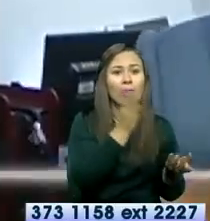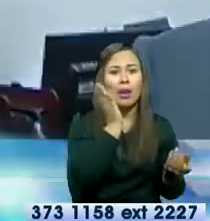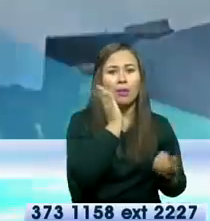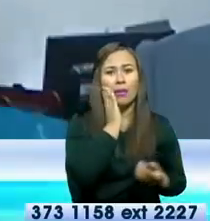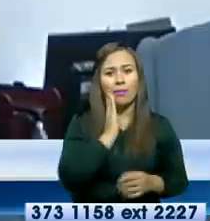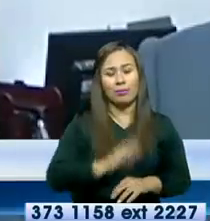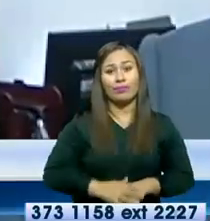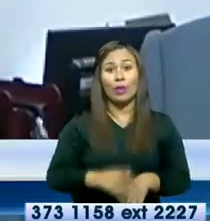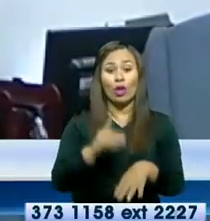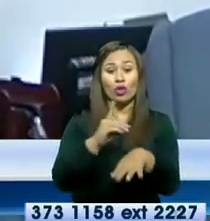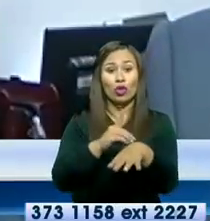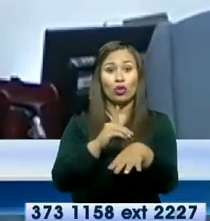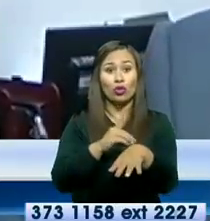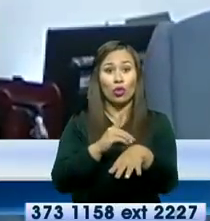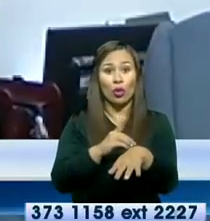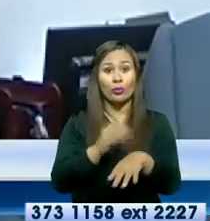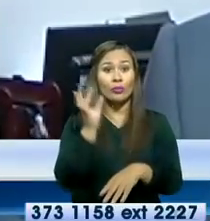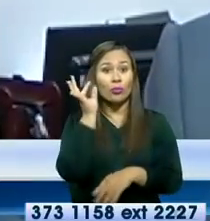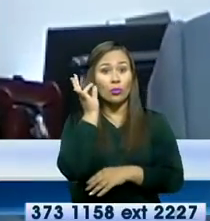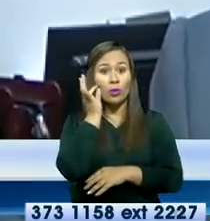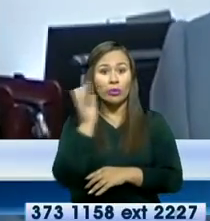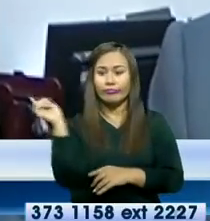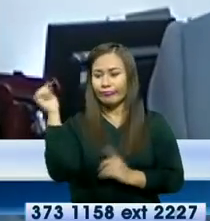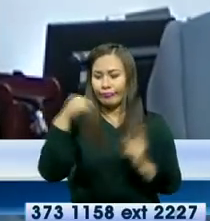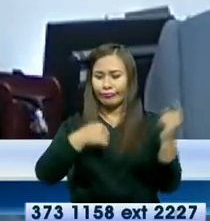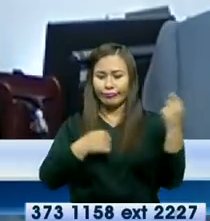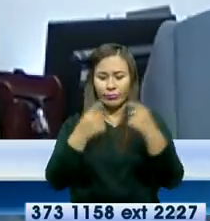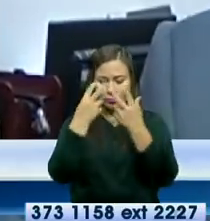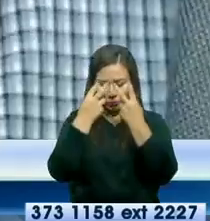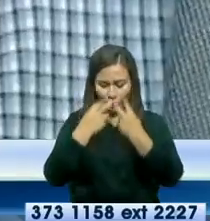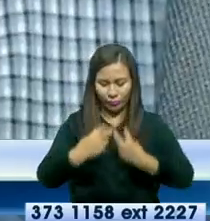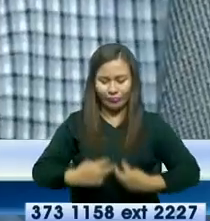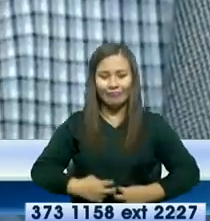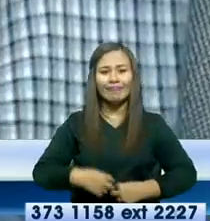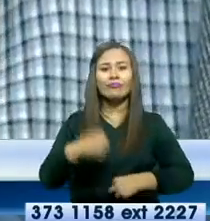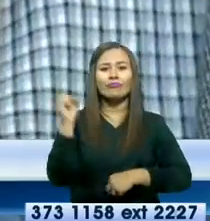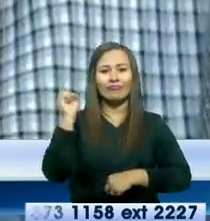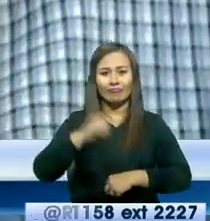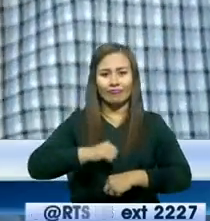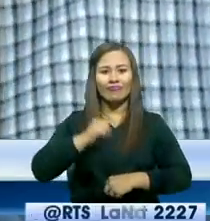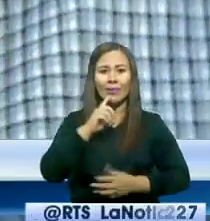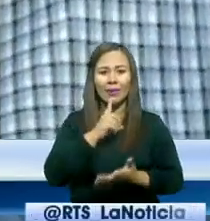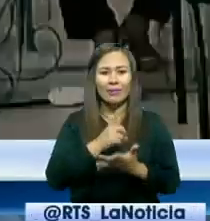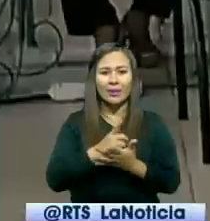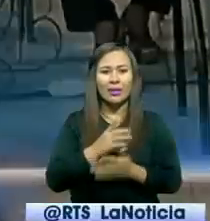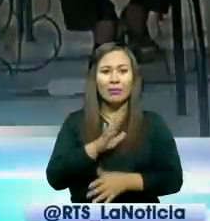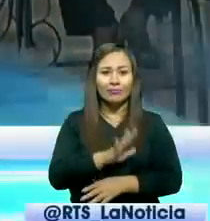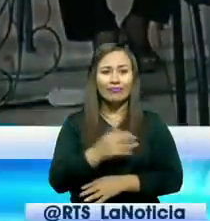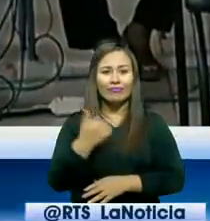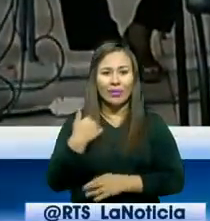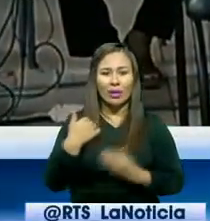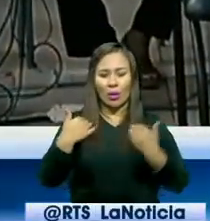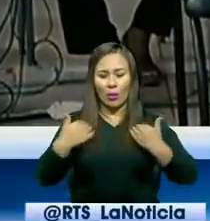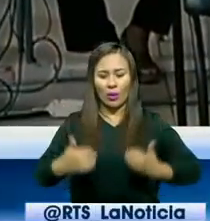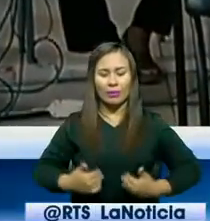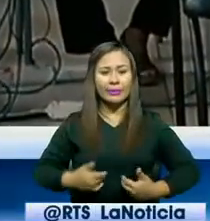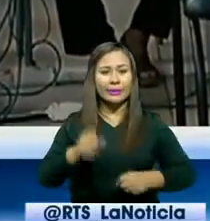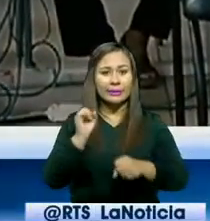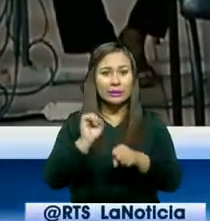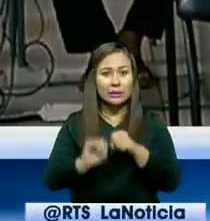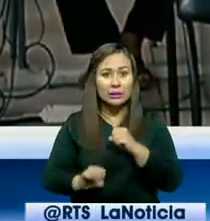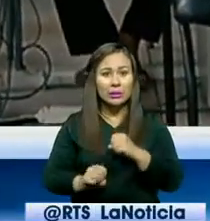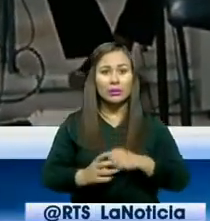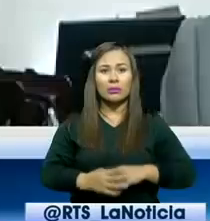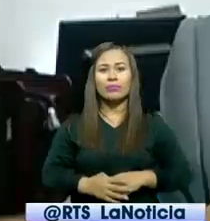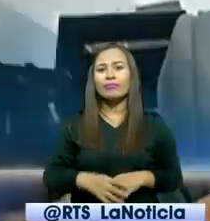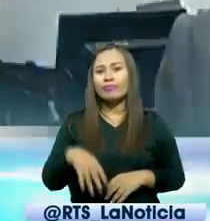carácter ginecológico y proctológico a fin de establecer el tipo de lesiones a través de sus partes íntimas. Y efectivamente el médico ha podido corroborar que